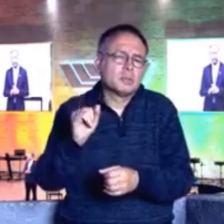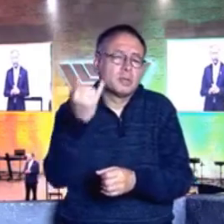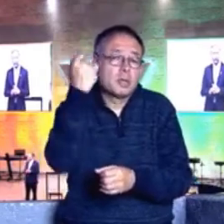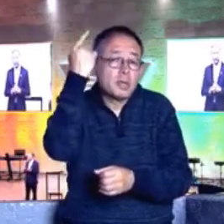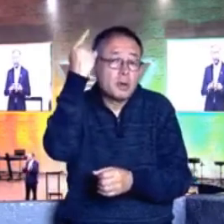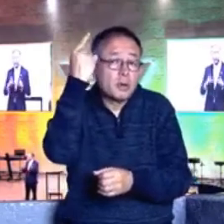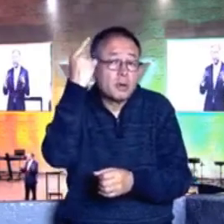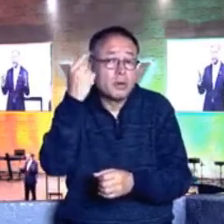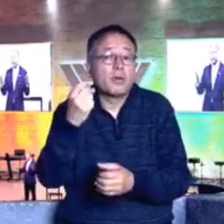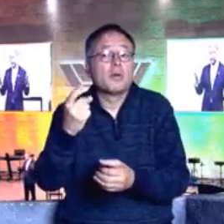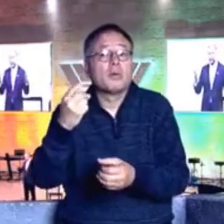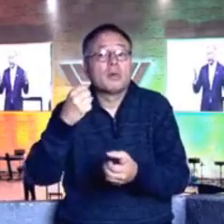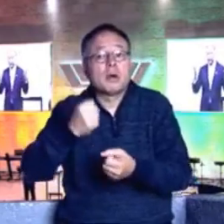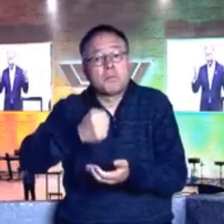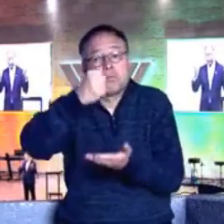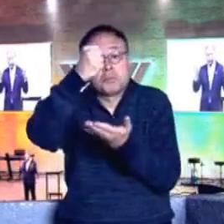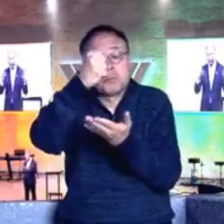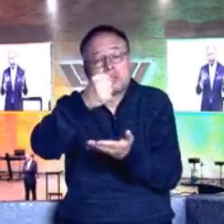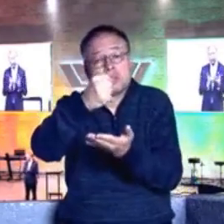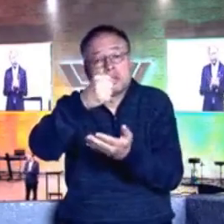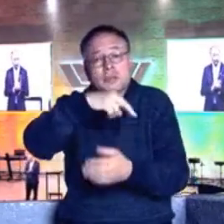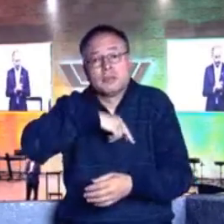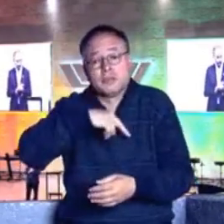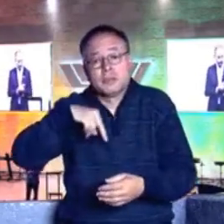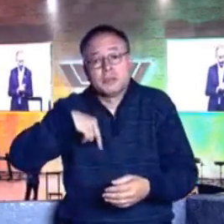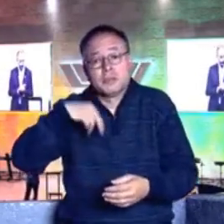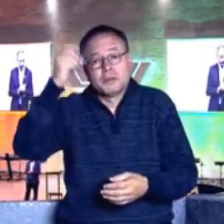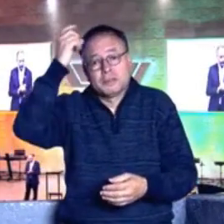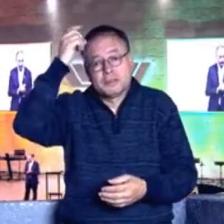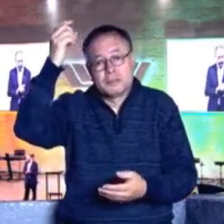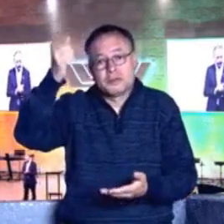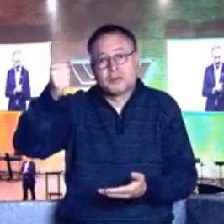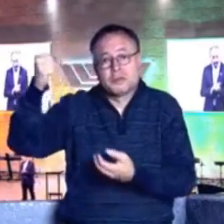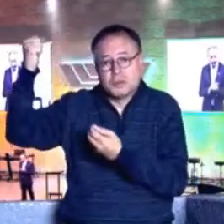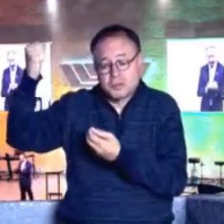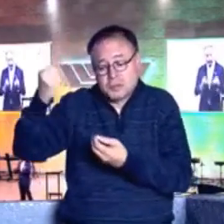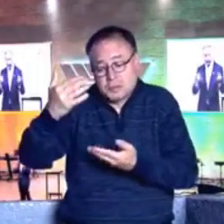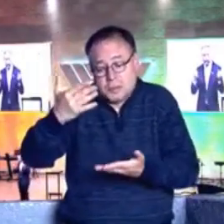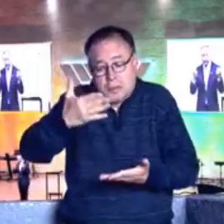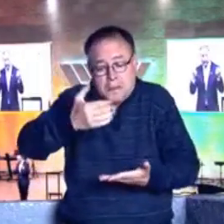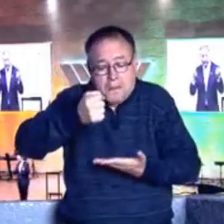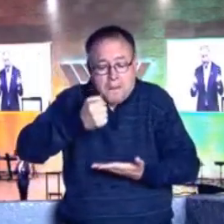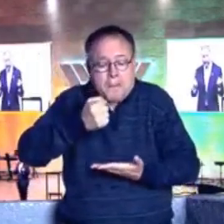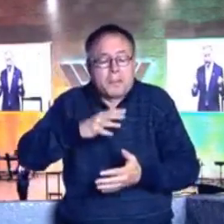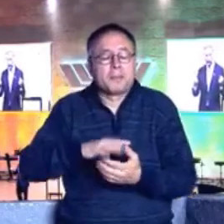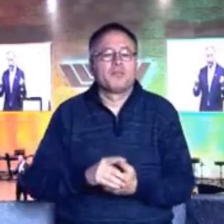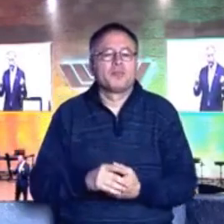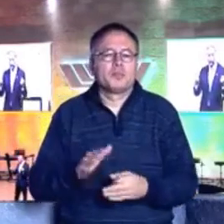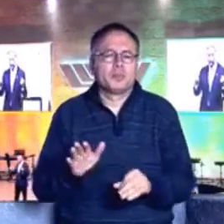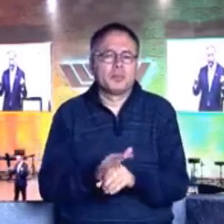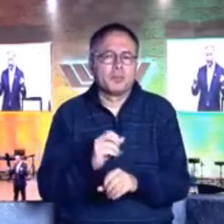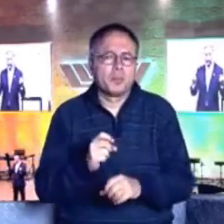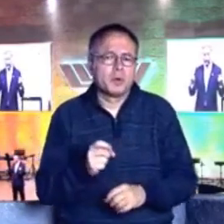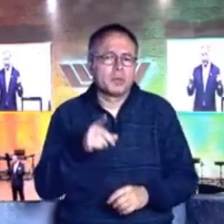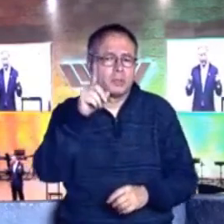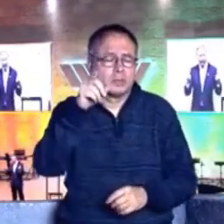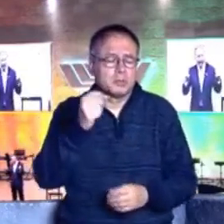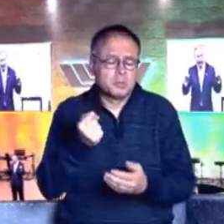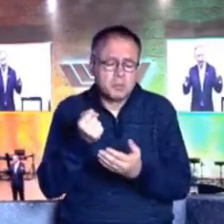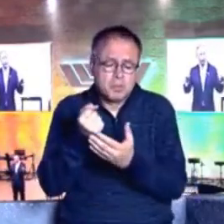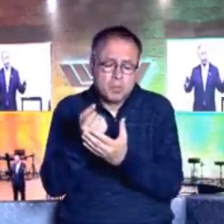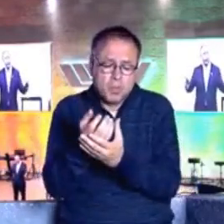tú eres Jehová yé tú eres nuestro Dios proveedor porque tú abres la mano